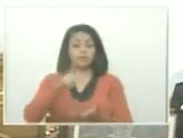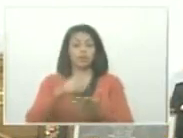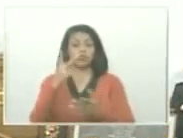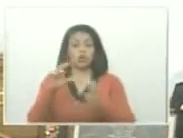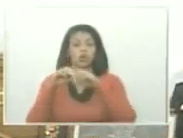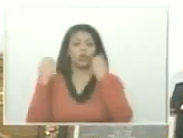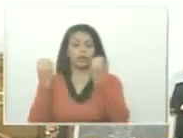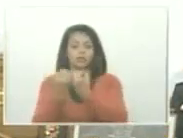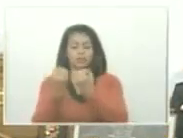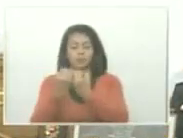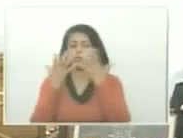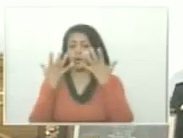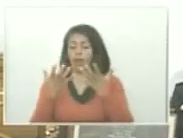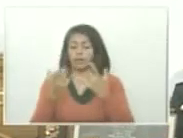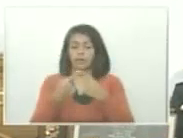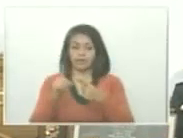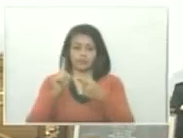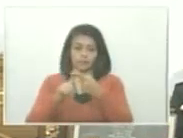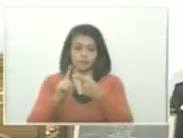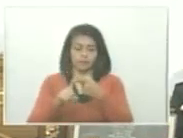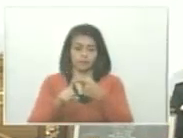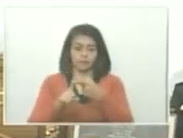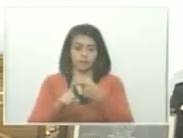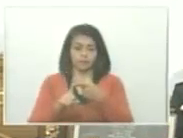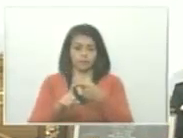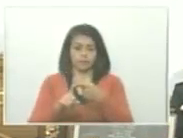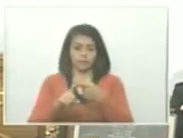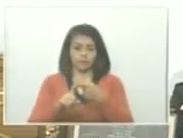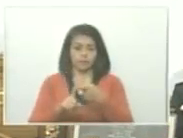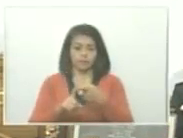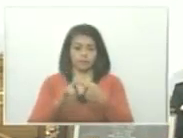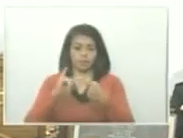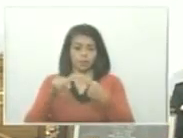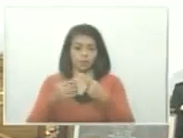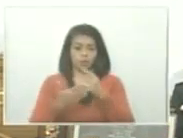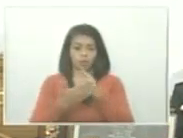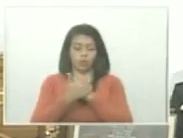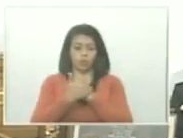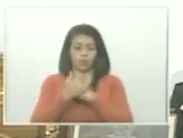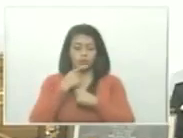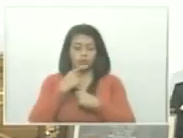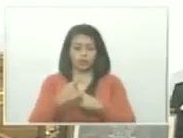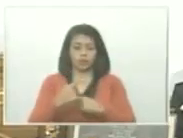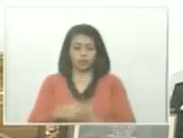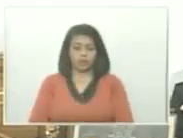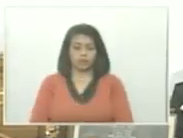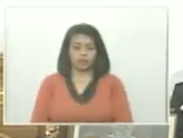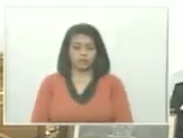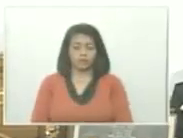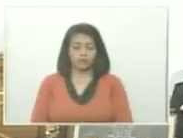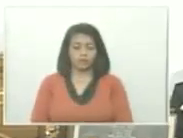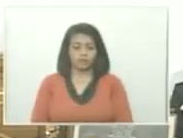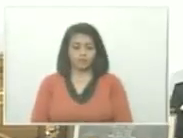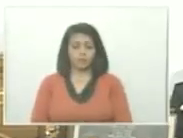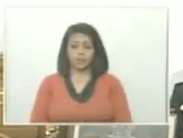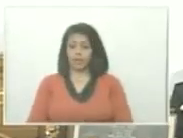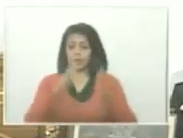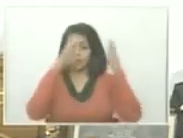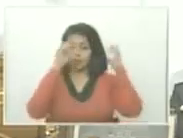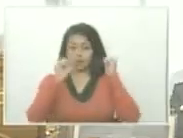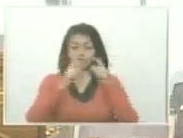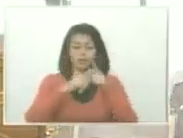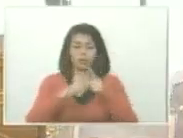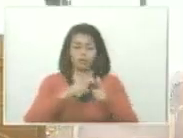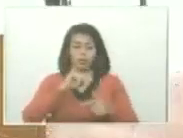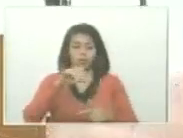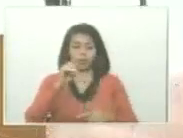2 organismos multilaterales, como decía Jorge, nuestro querido Jorge Rodríguez, pobre Jorge. El embajador Jorge